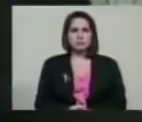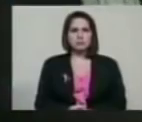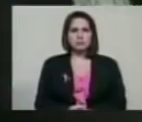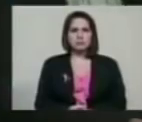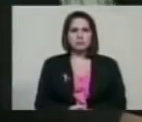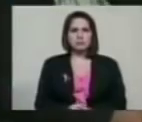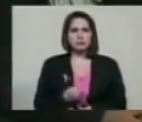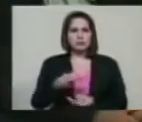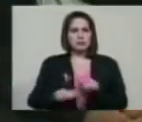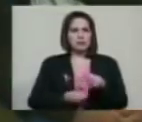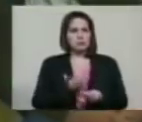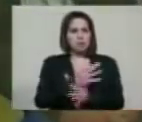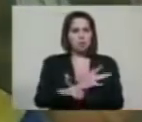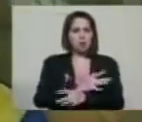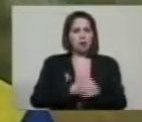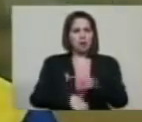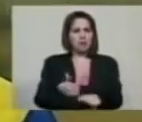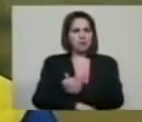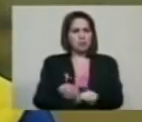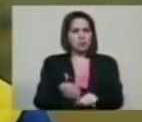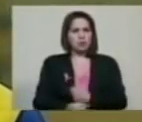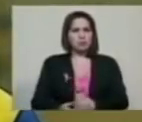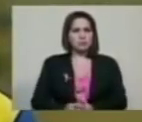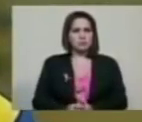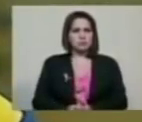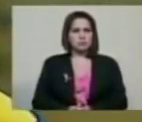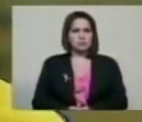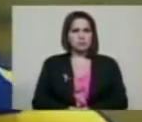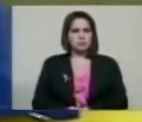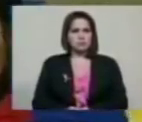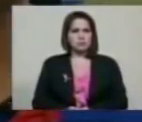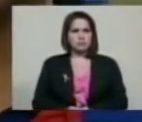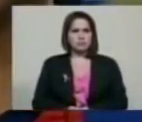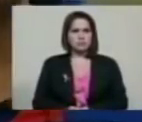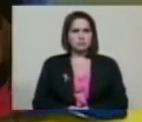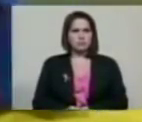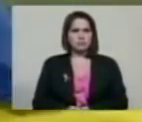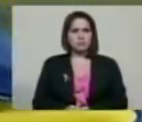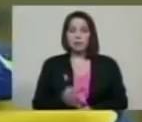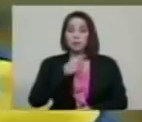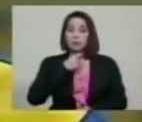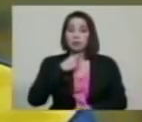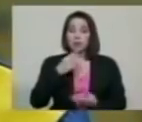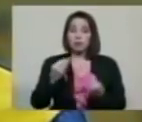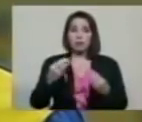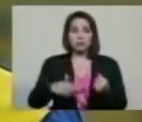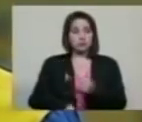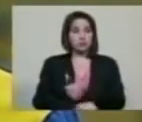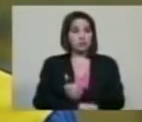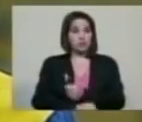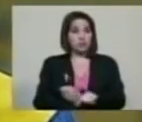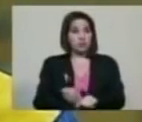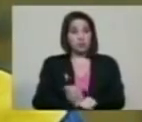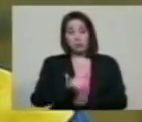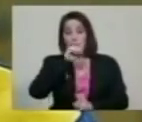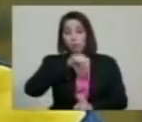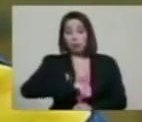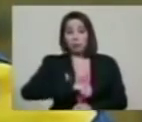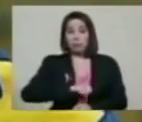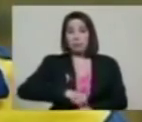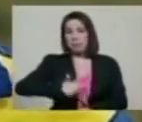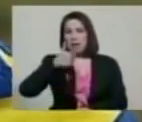Nos pusimos a jugar fútbol y yo me sentí, a mí me gustaba mucho el fútbol. Les puedo decir que me gustaba más el fútbol que el